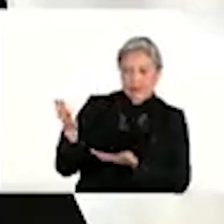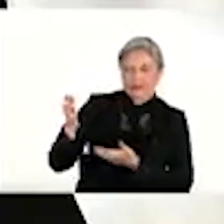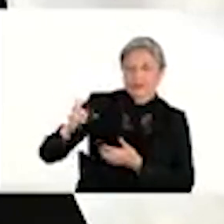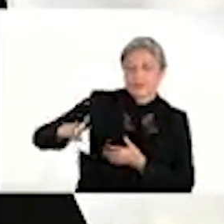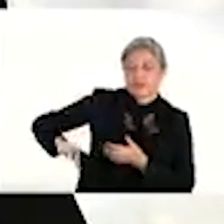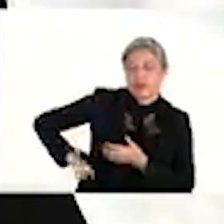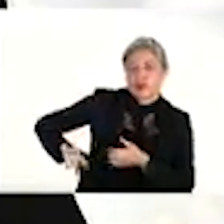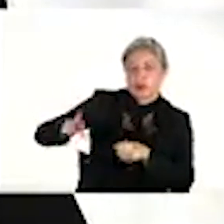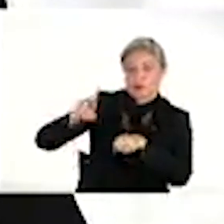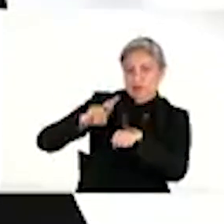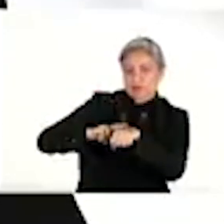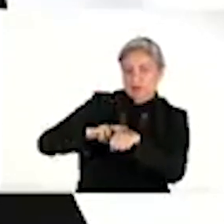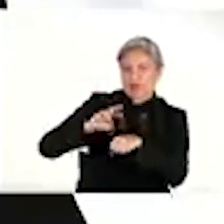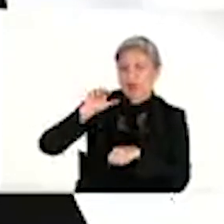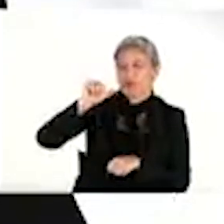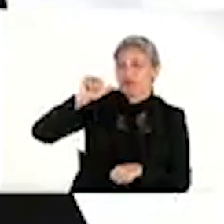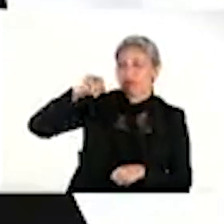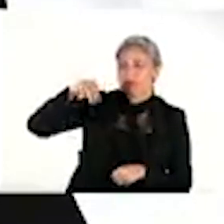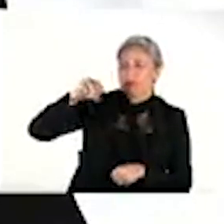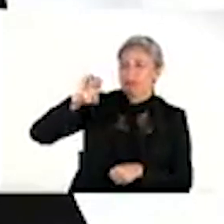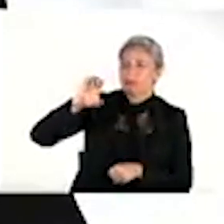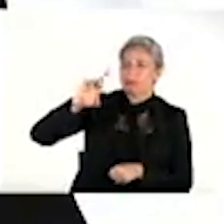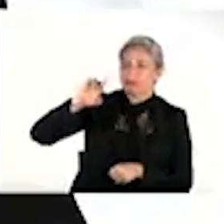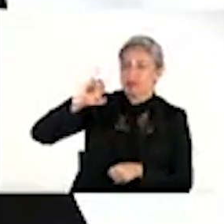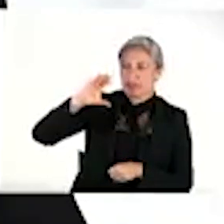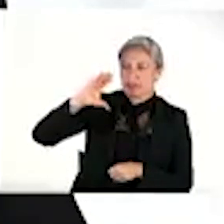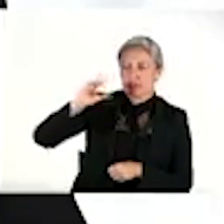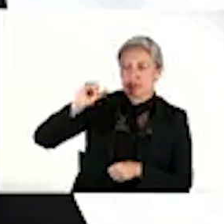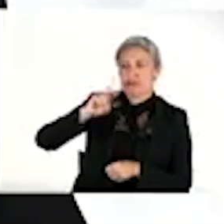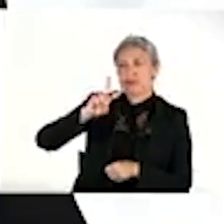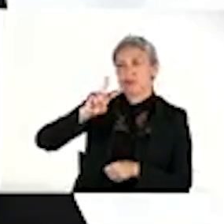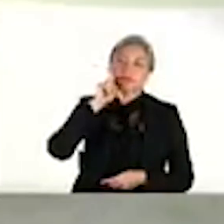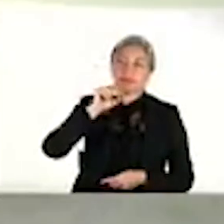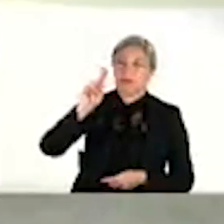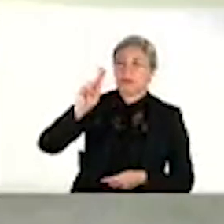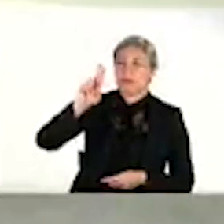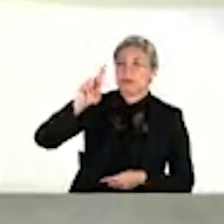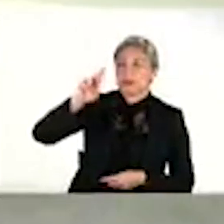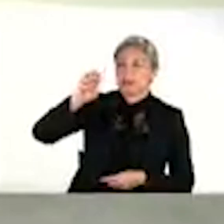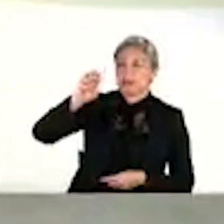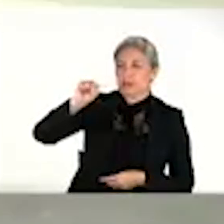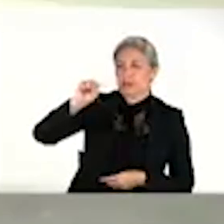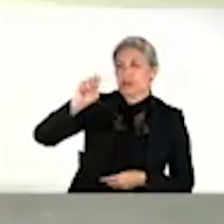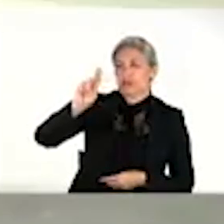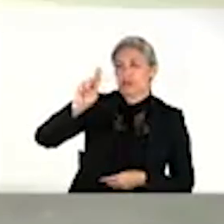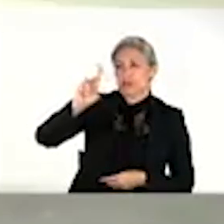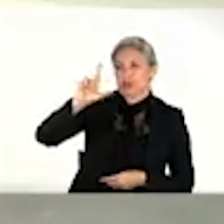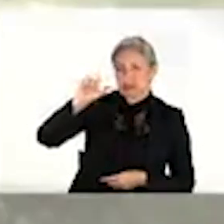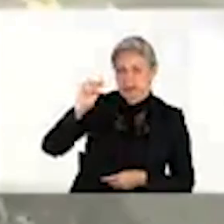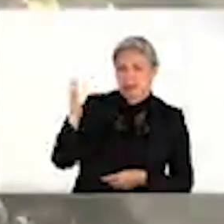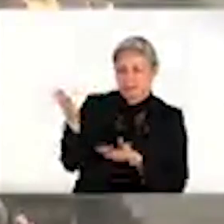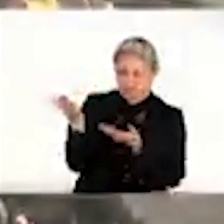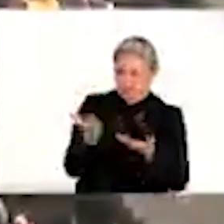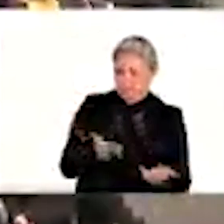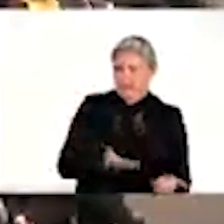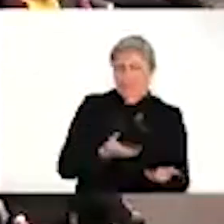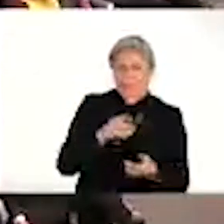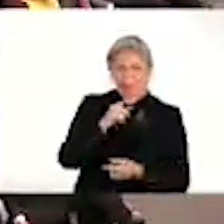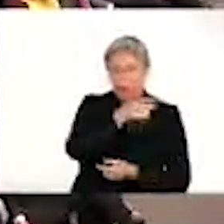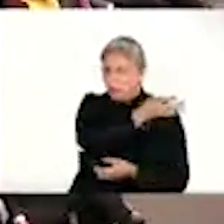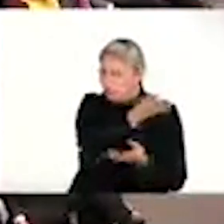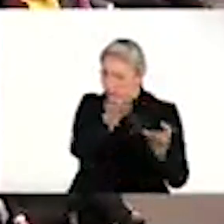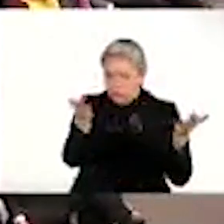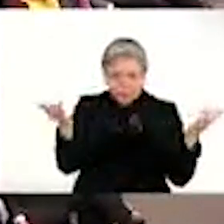González Plasencia, secretario general de la Asociación Nacional de Universidades e Instituciones de Educación Superior, ANUYES,